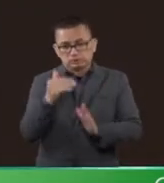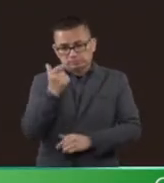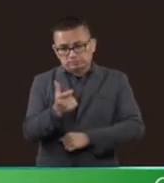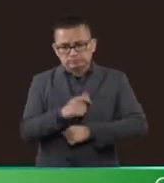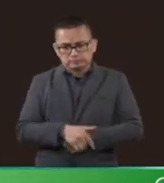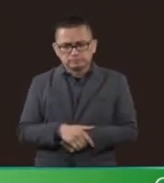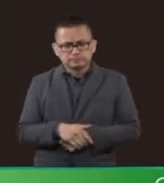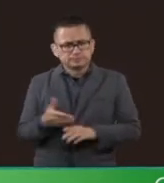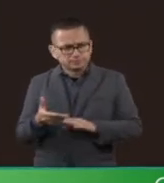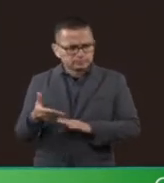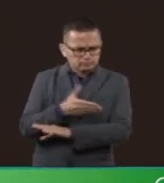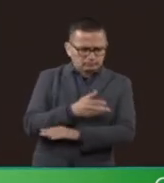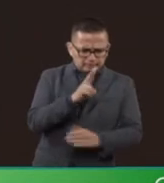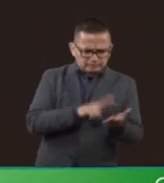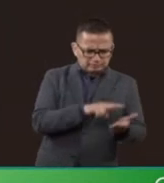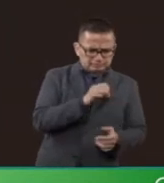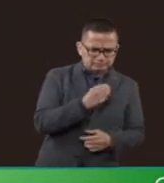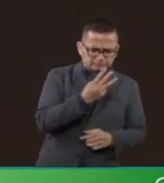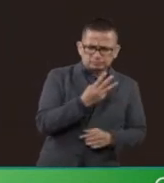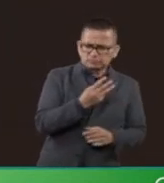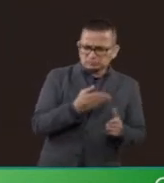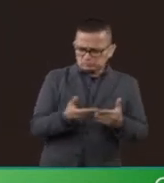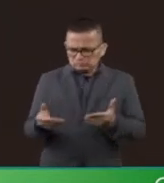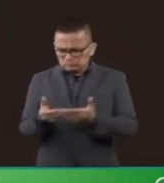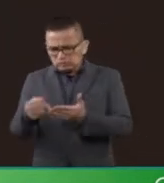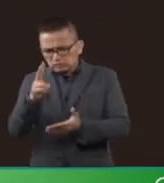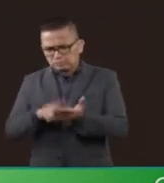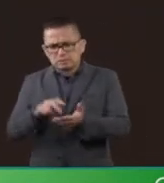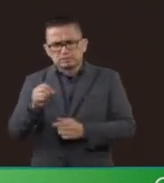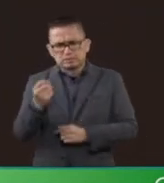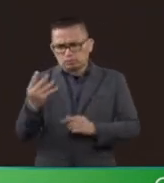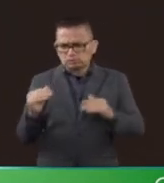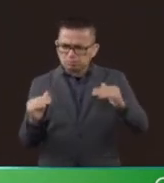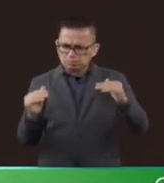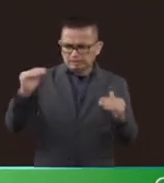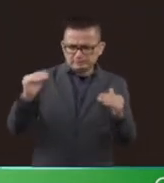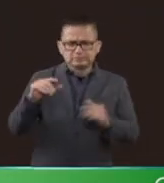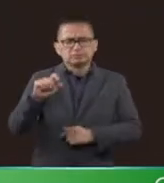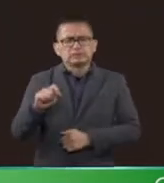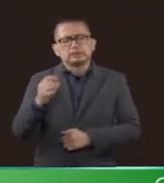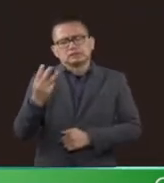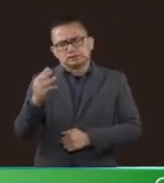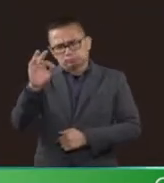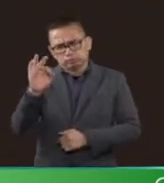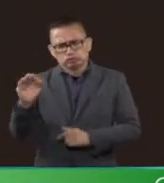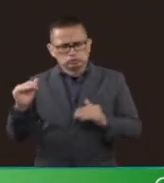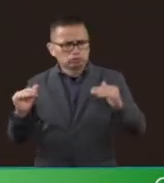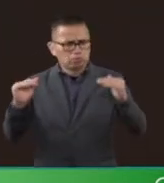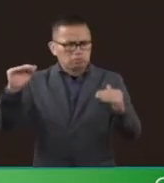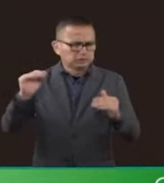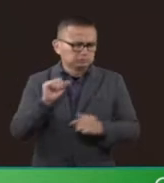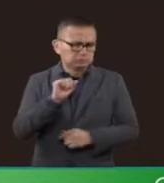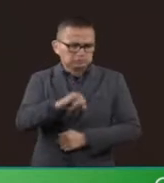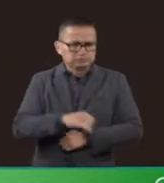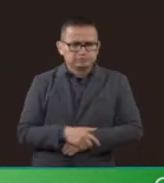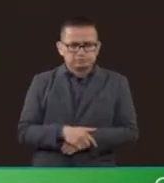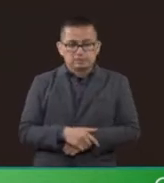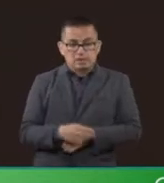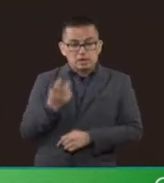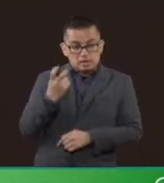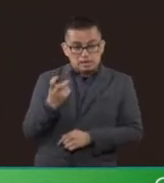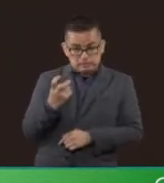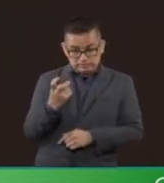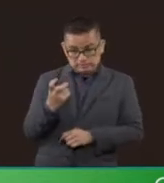2023, hubo un incremento en el 2024 del 23%. Sin duda, sería ingenuo pensar que este incremento